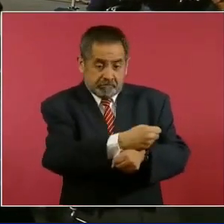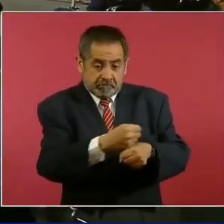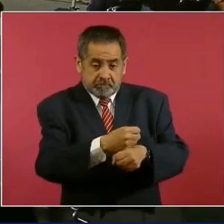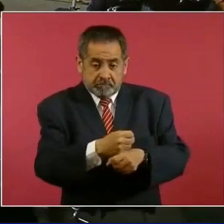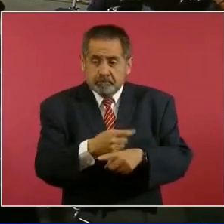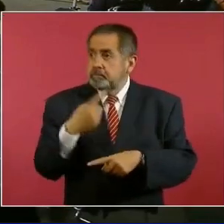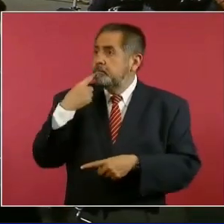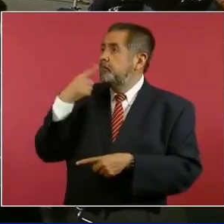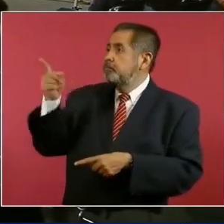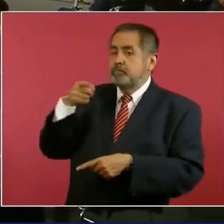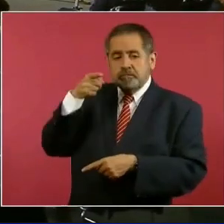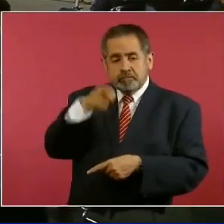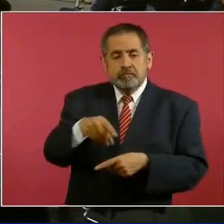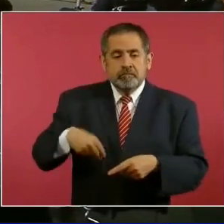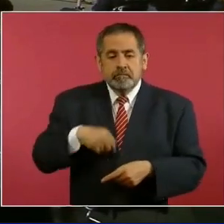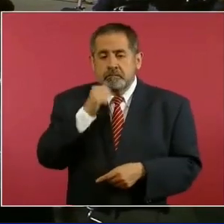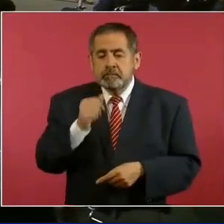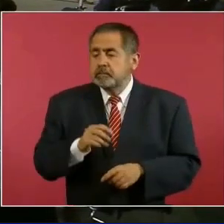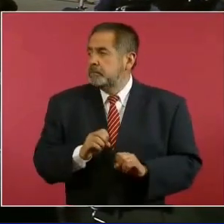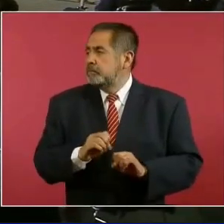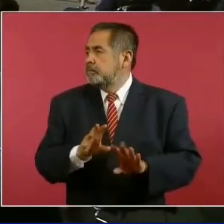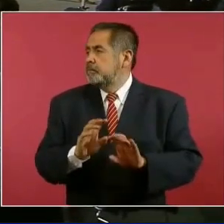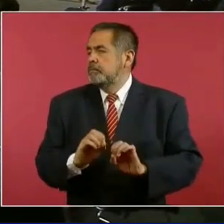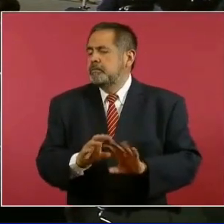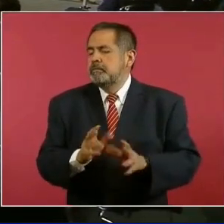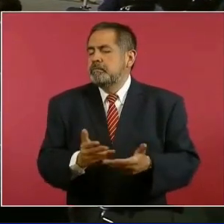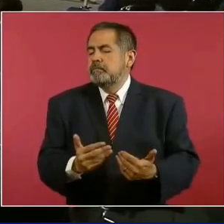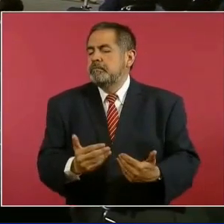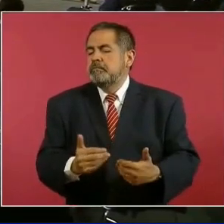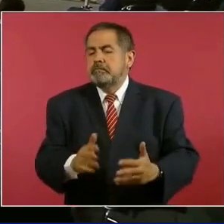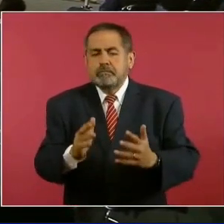exactamente. También.